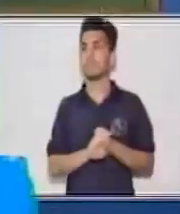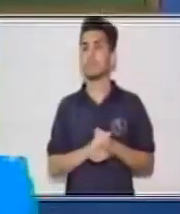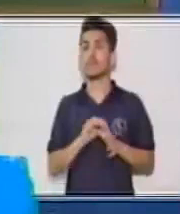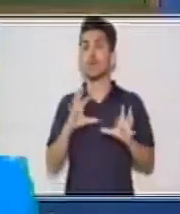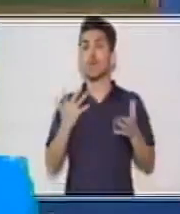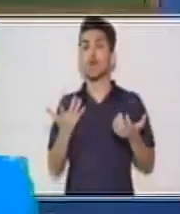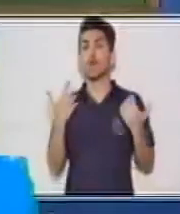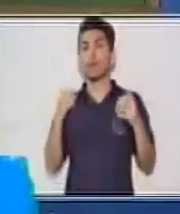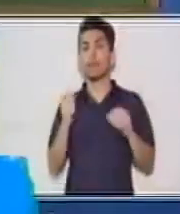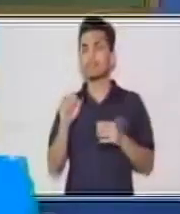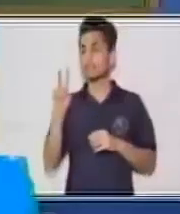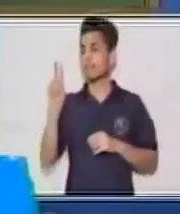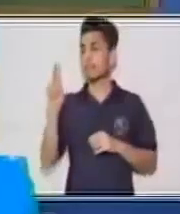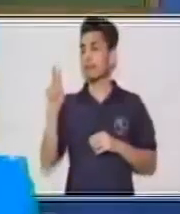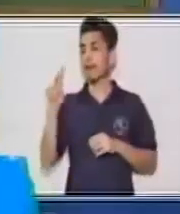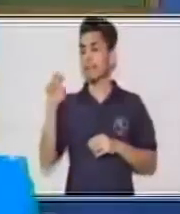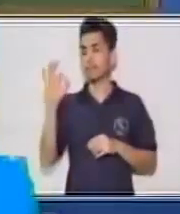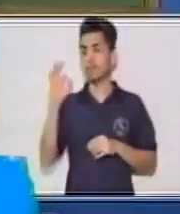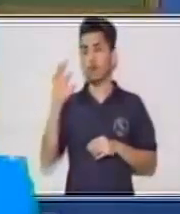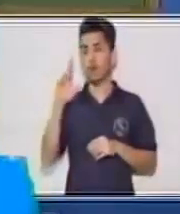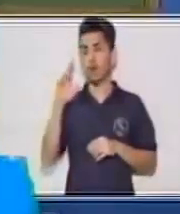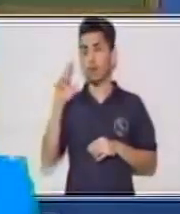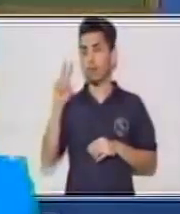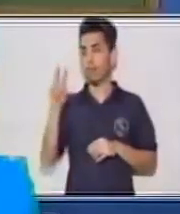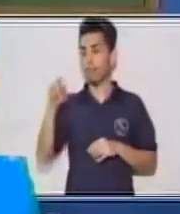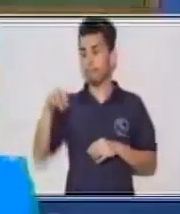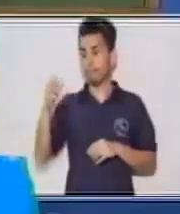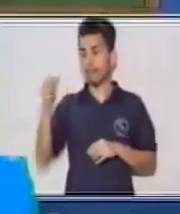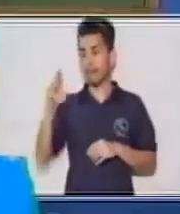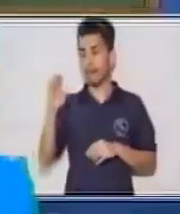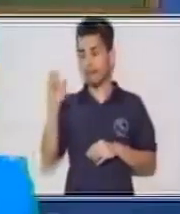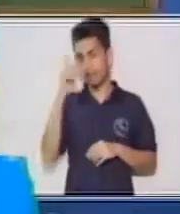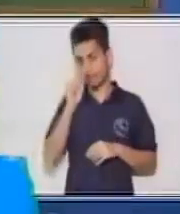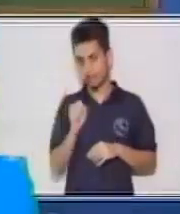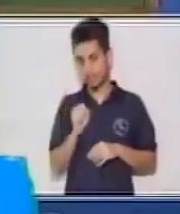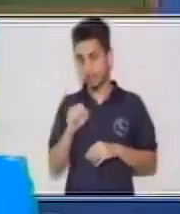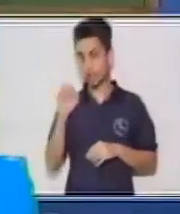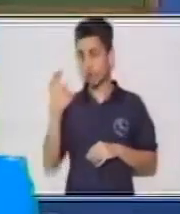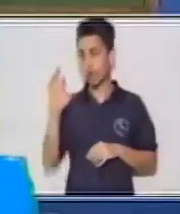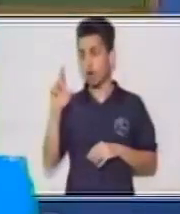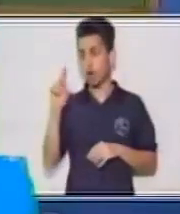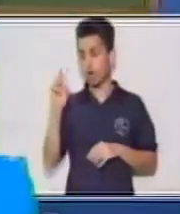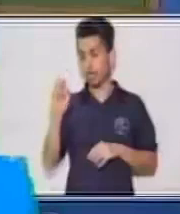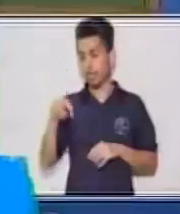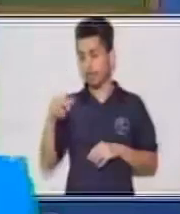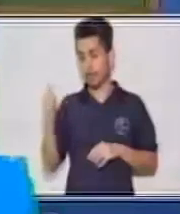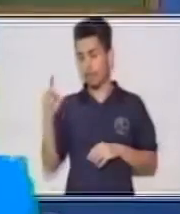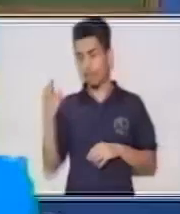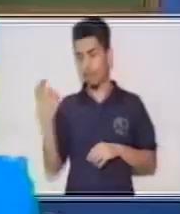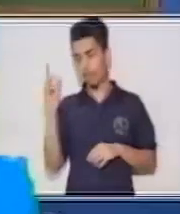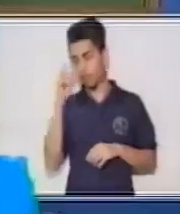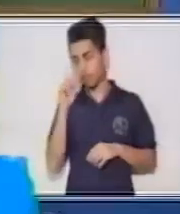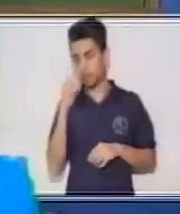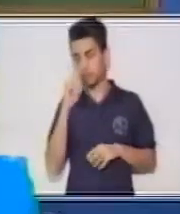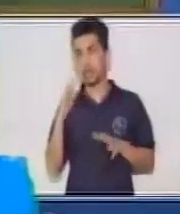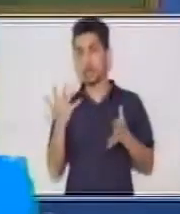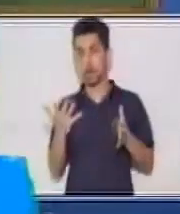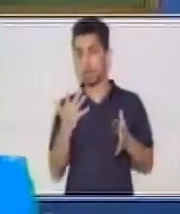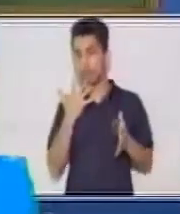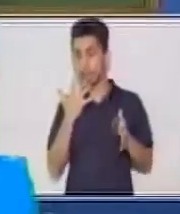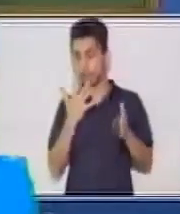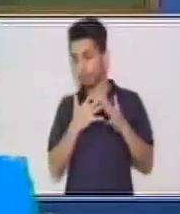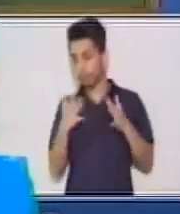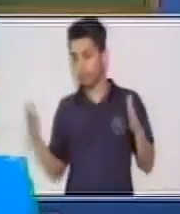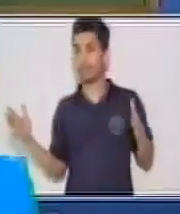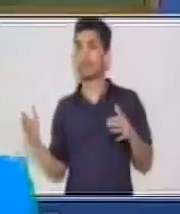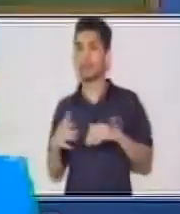conforman estos pares ordenados? Pues le podemos poner el nombre, aquí dice punto, pero le podemos poner un nombre, de preferencia